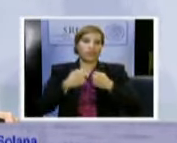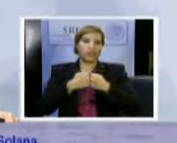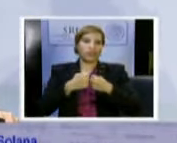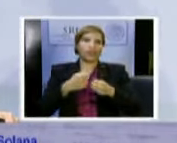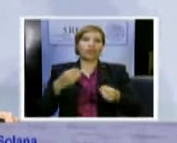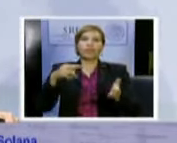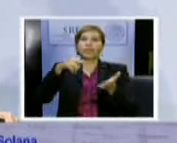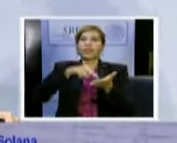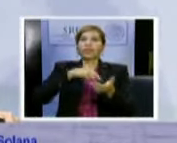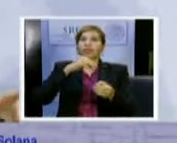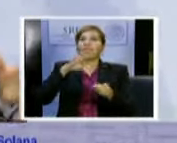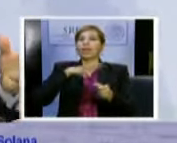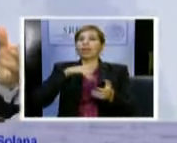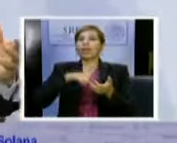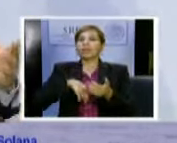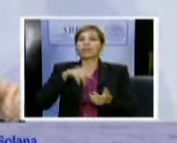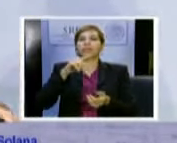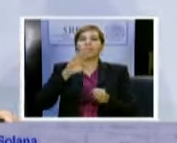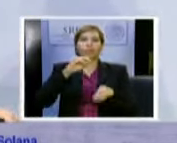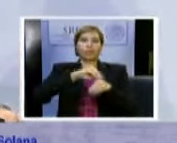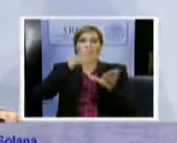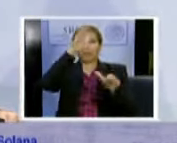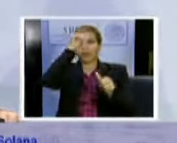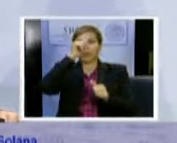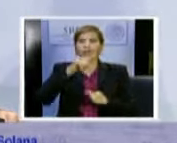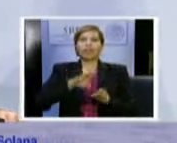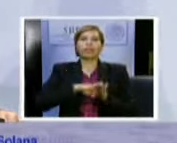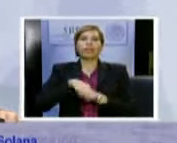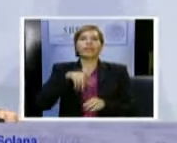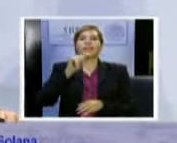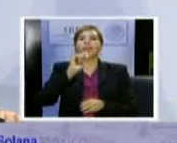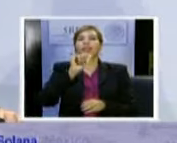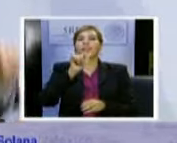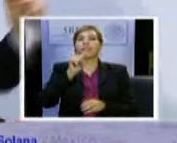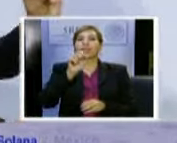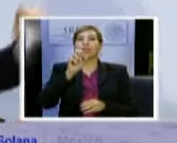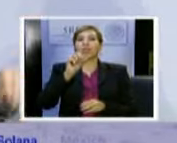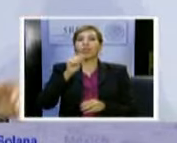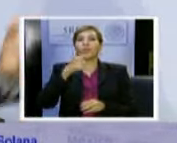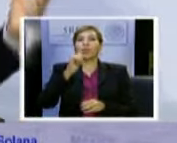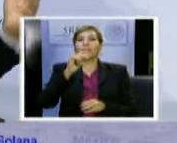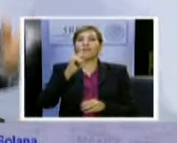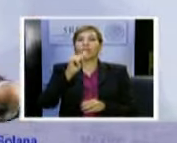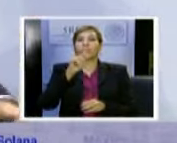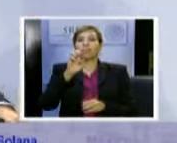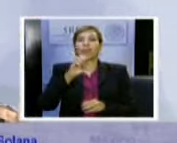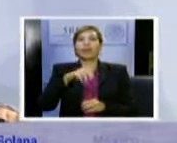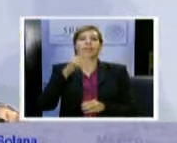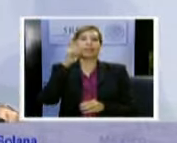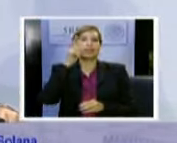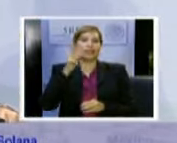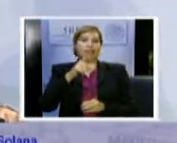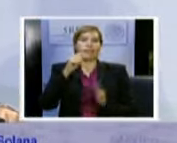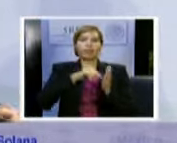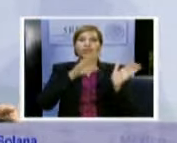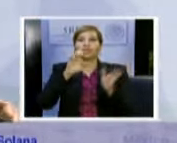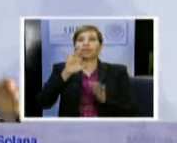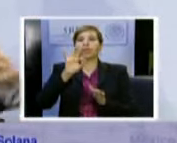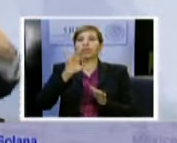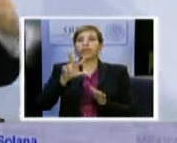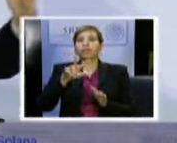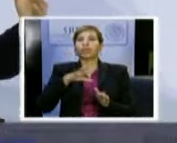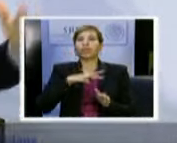se firmó el Tratado de Guadalupe Hidalgo en 1848. En esa época que teníamos, bueno, éramos